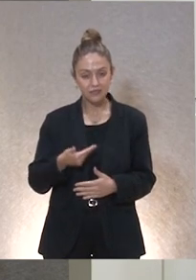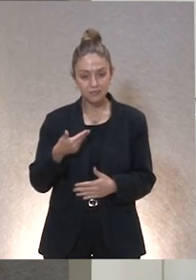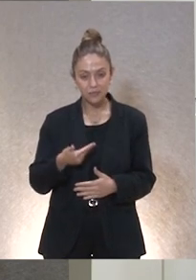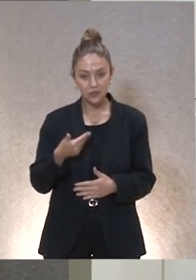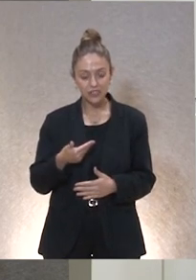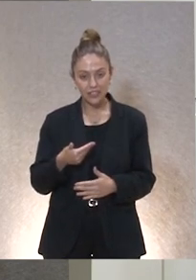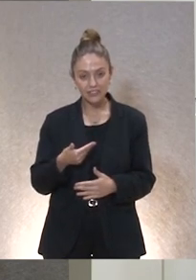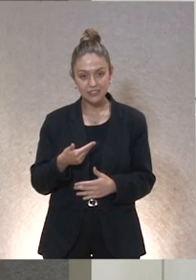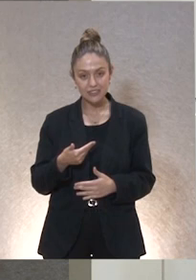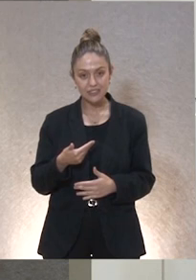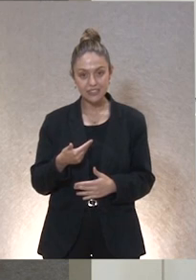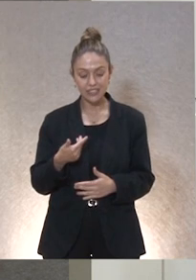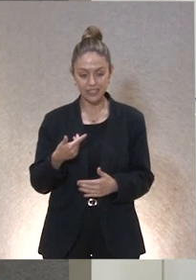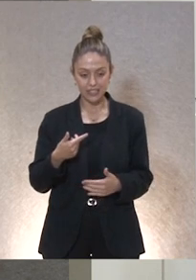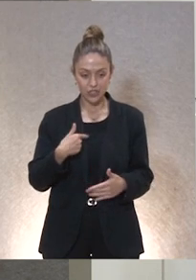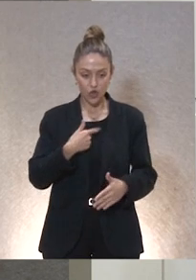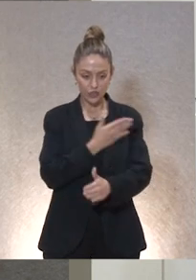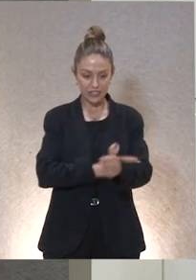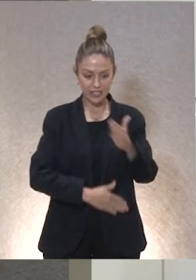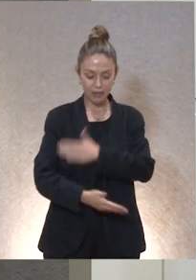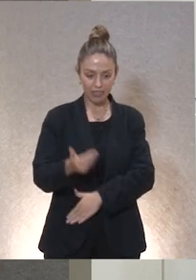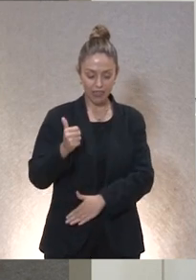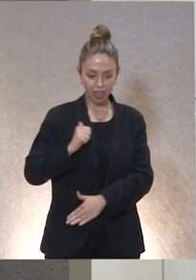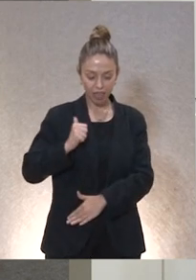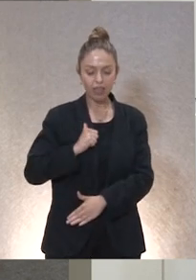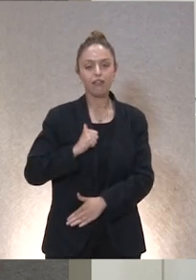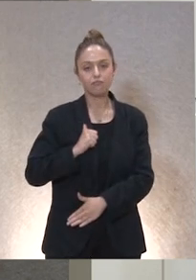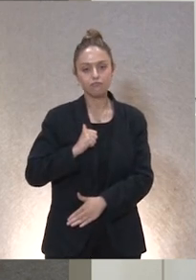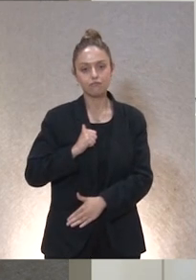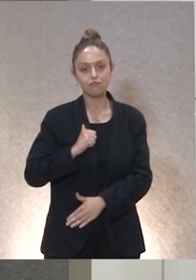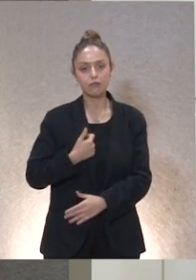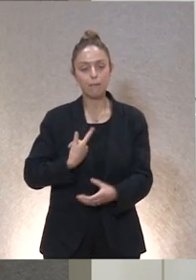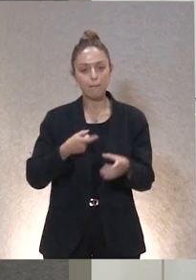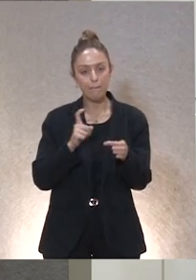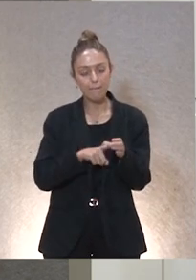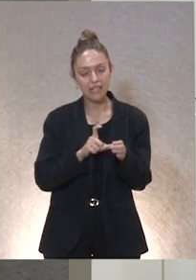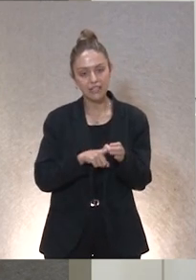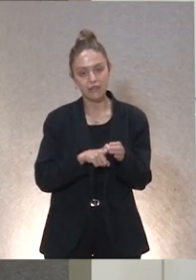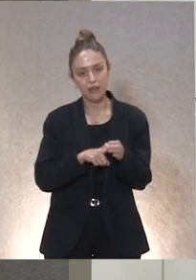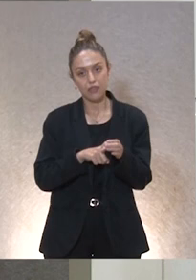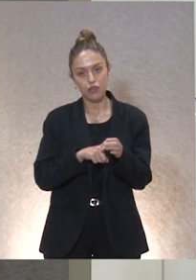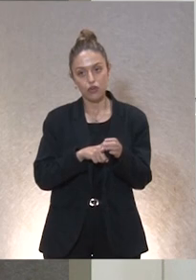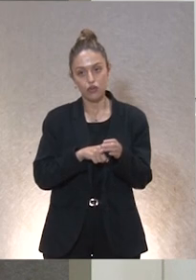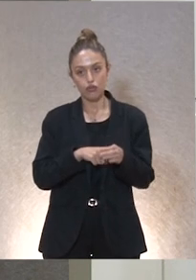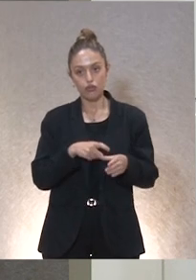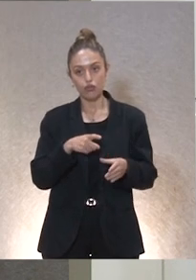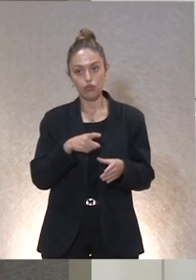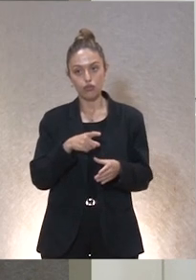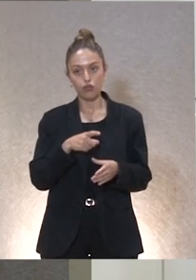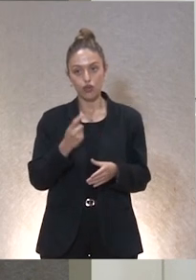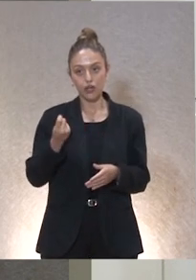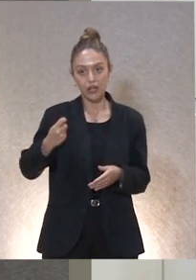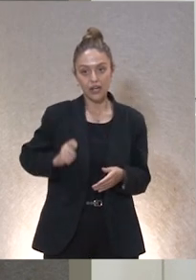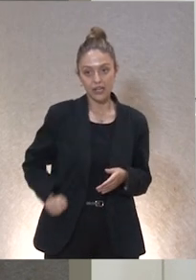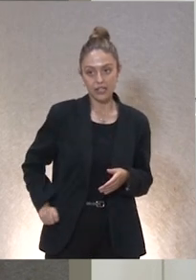eh desarrollarla No y que esta participación eh enriquece como